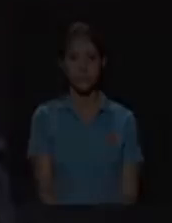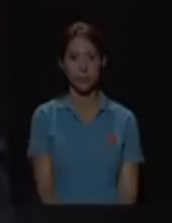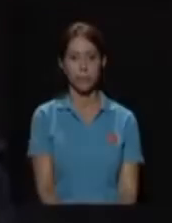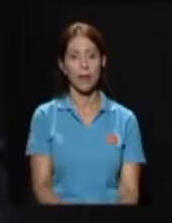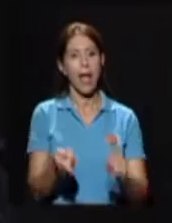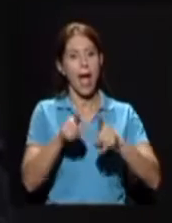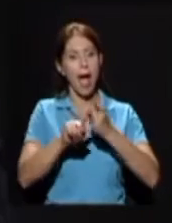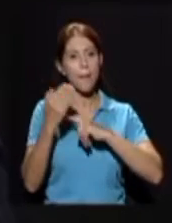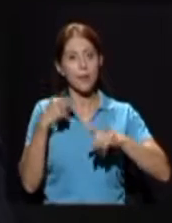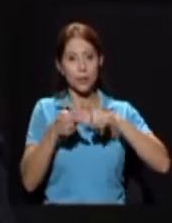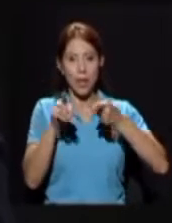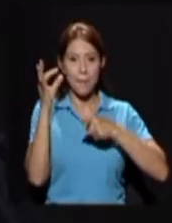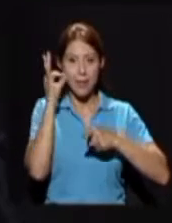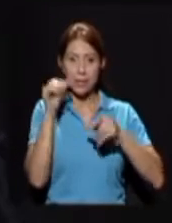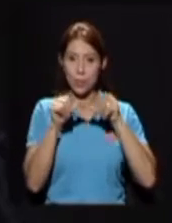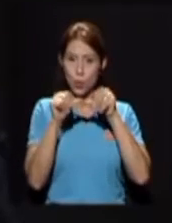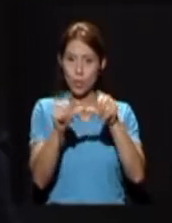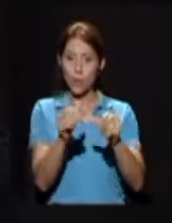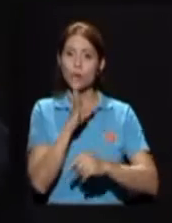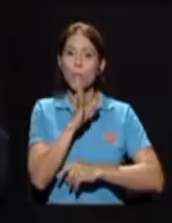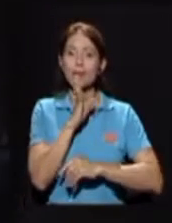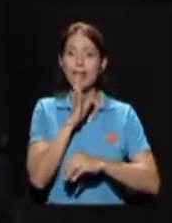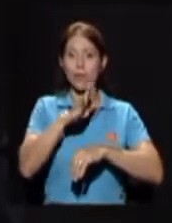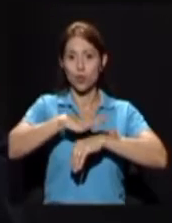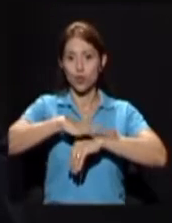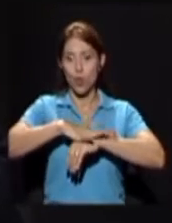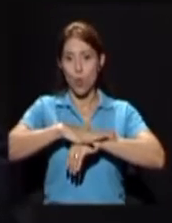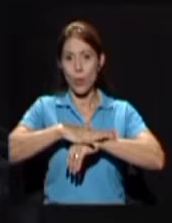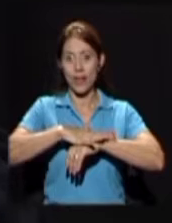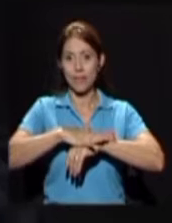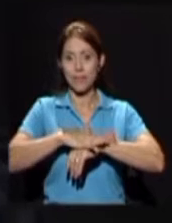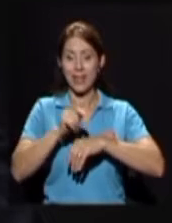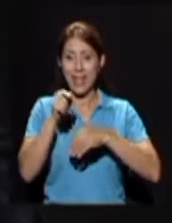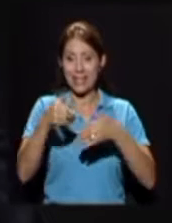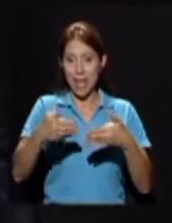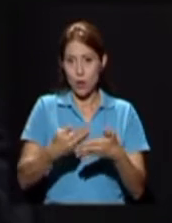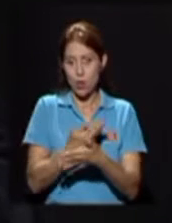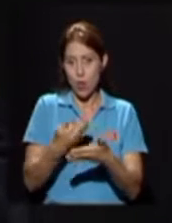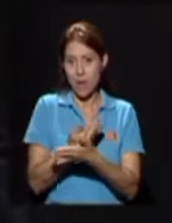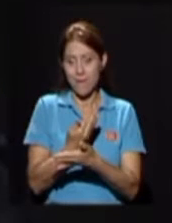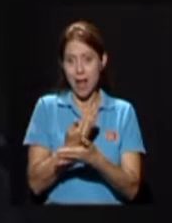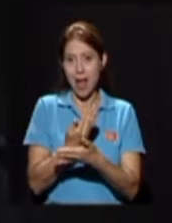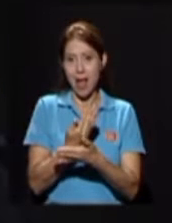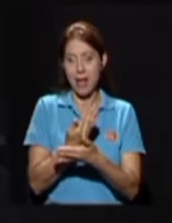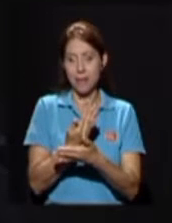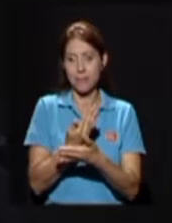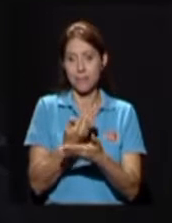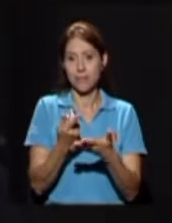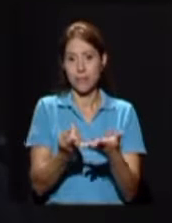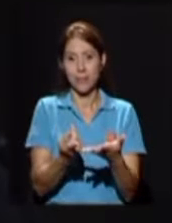Continuamos, amigas y amigos, conversando sobre esta nueva criatura